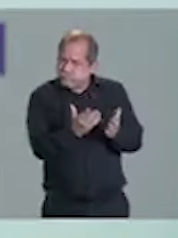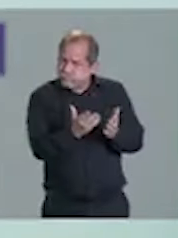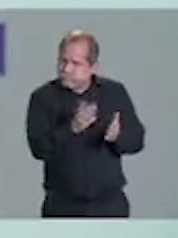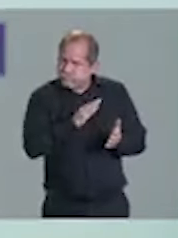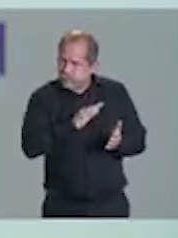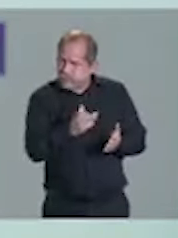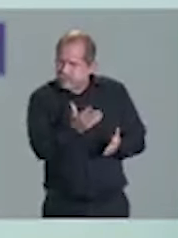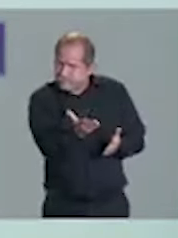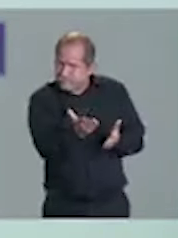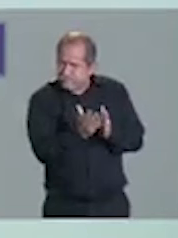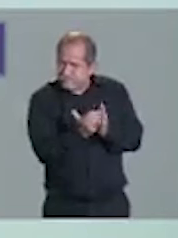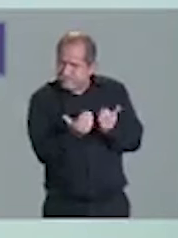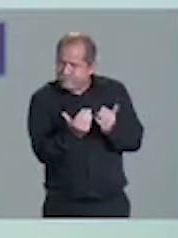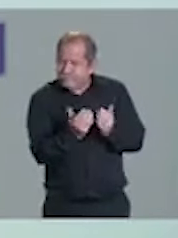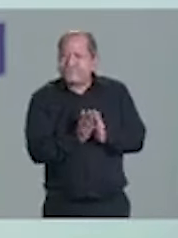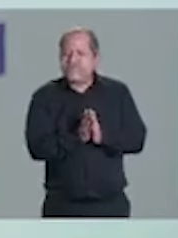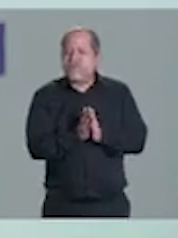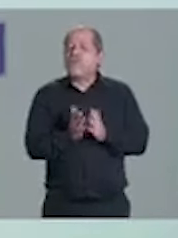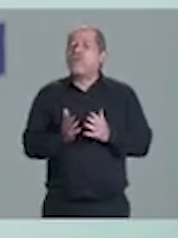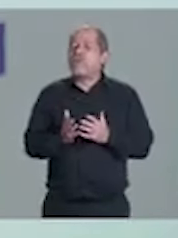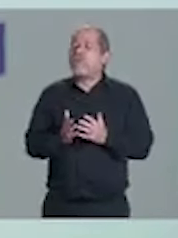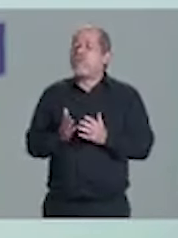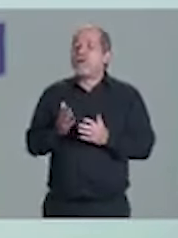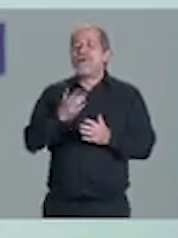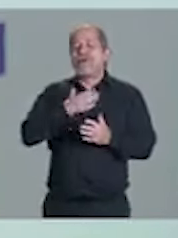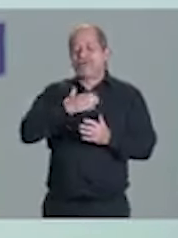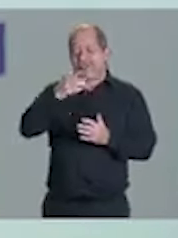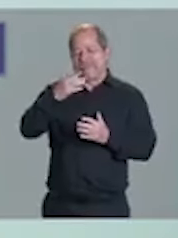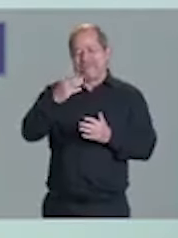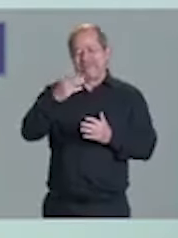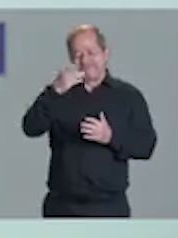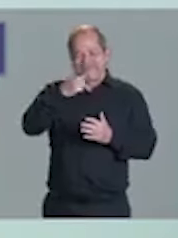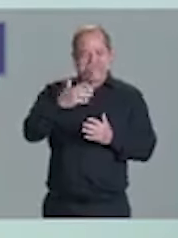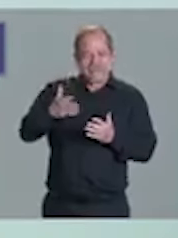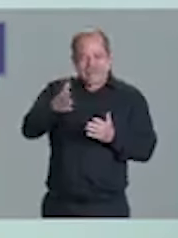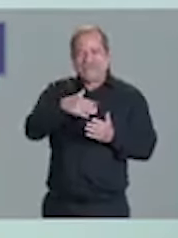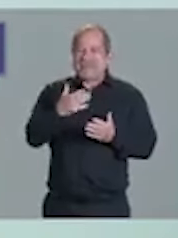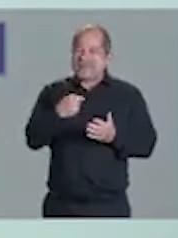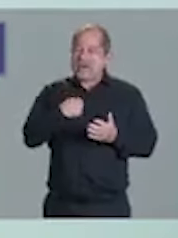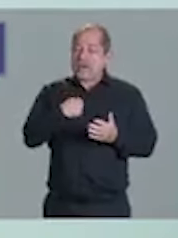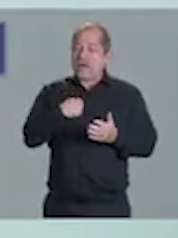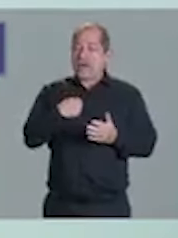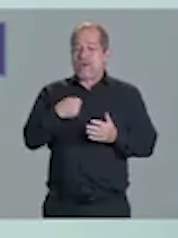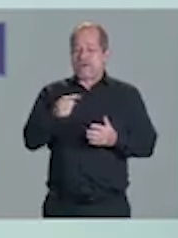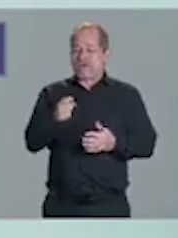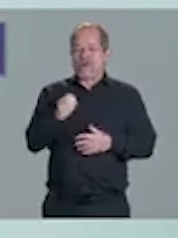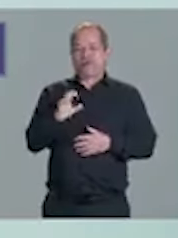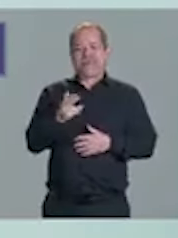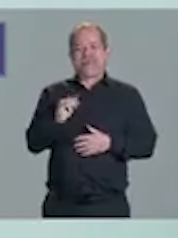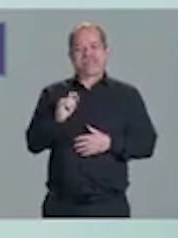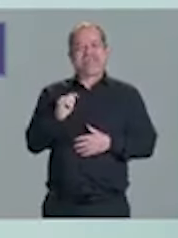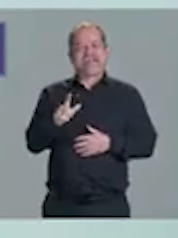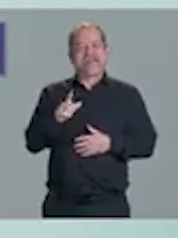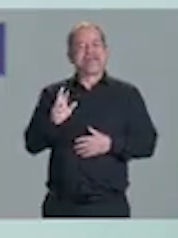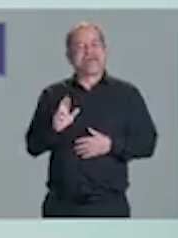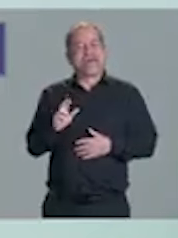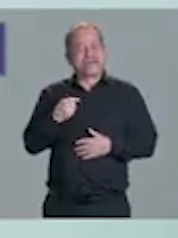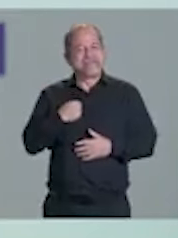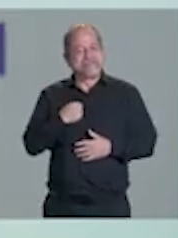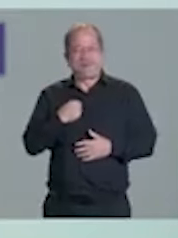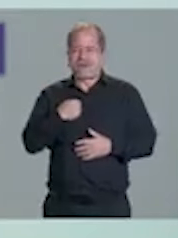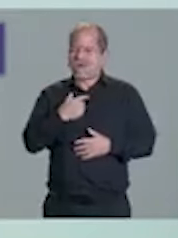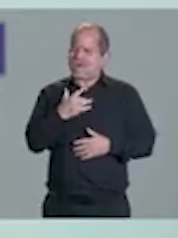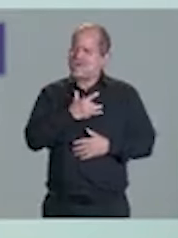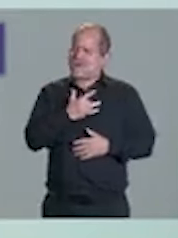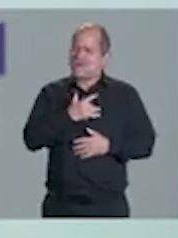Hola, México. Los tres candidatos a la presidencia de México se han encontrado este domingo para su segundo debate de cara a las elecciones del próximo 2 de